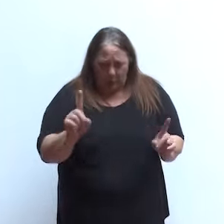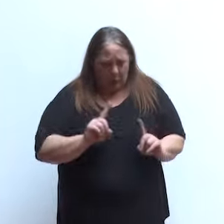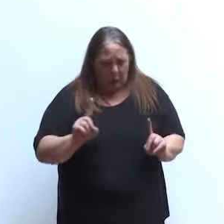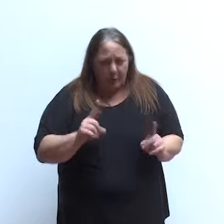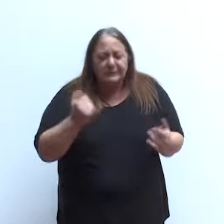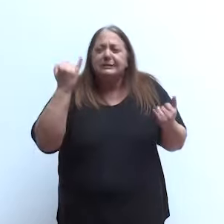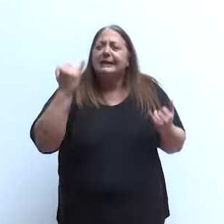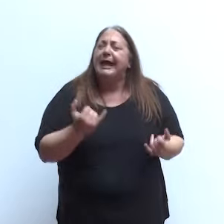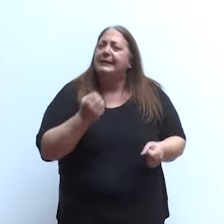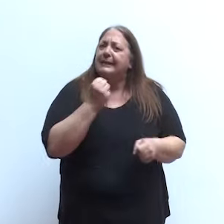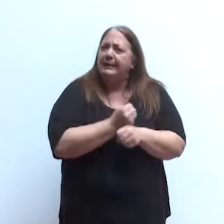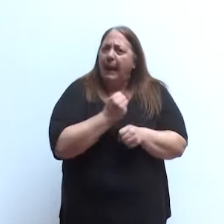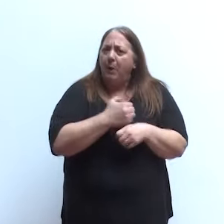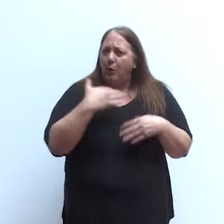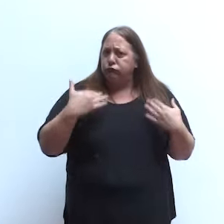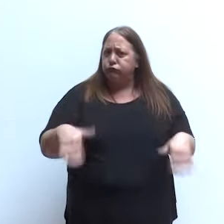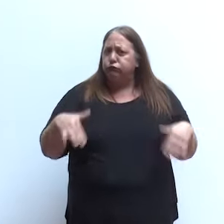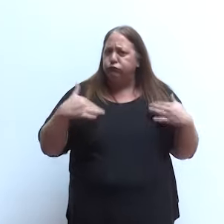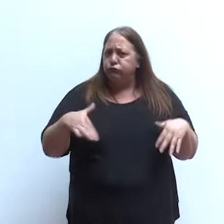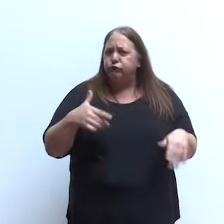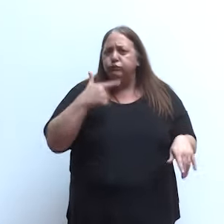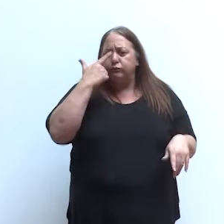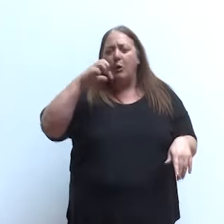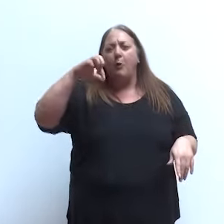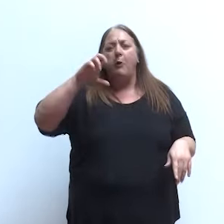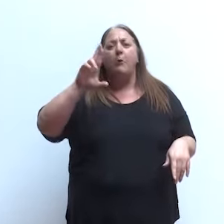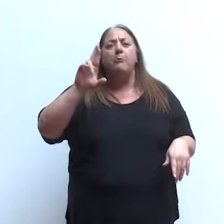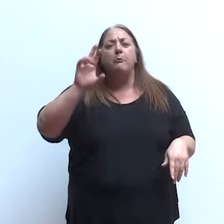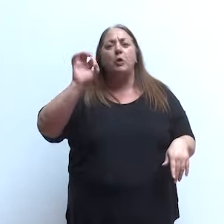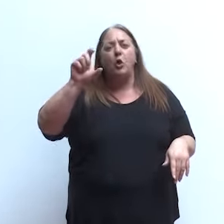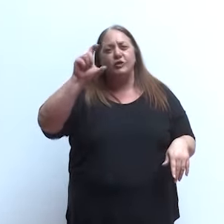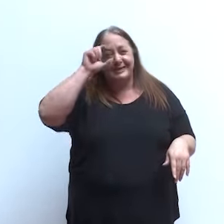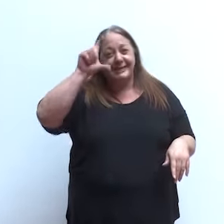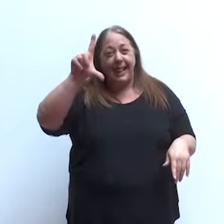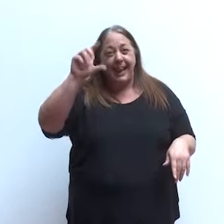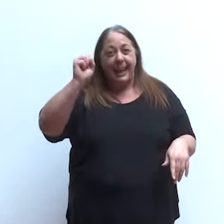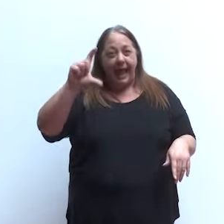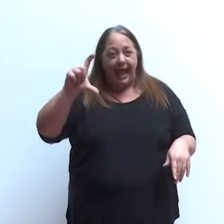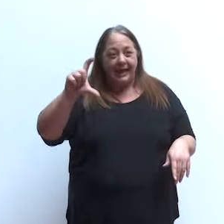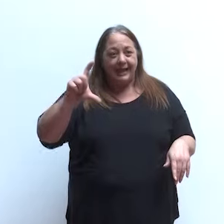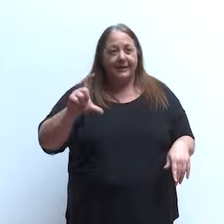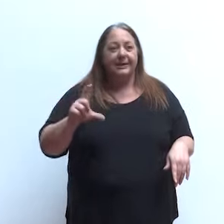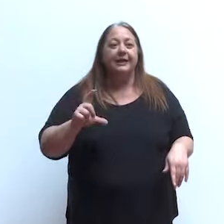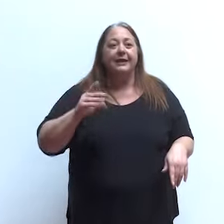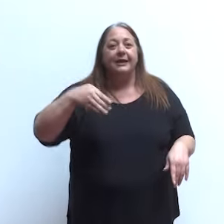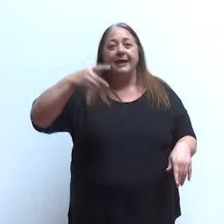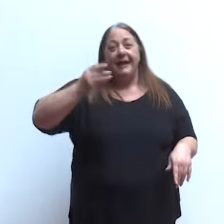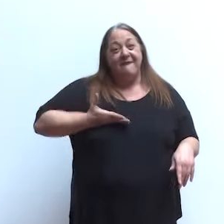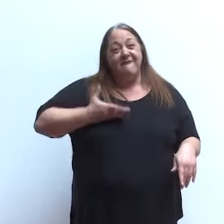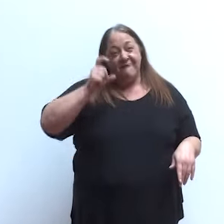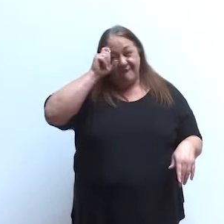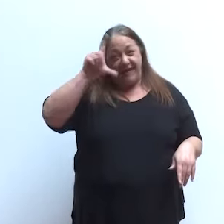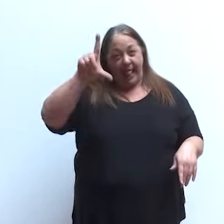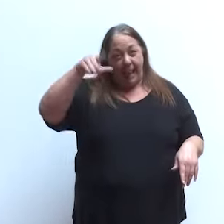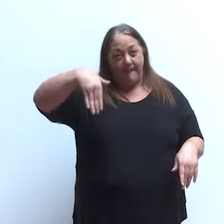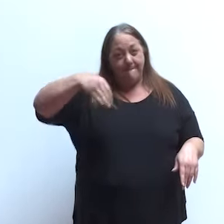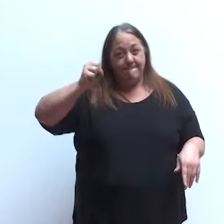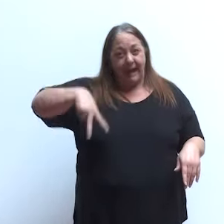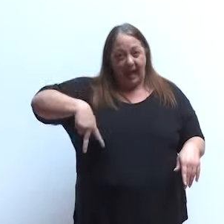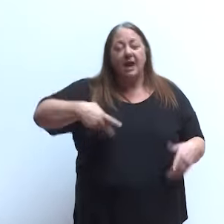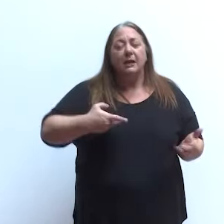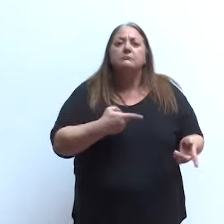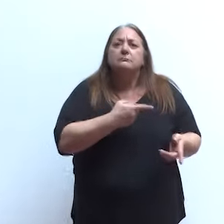interesante de la la procelac de Germán feldman que habla sobre que ya había advertido en el 2013 sobre eh el